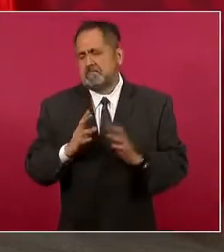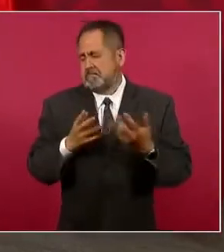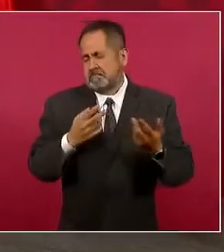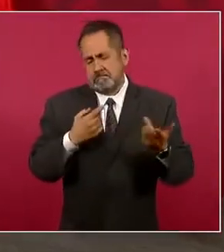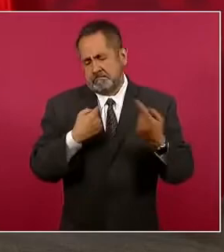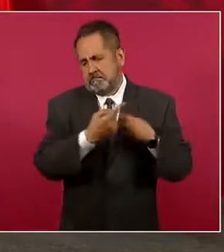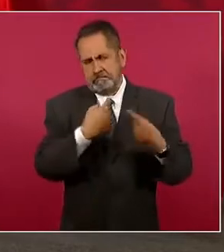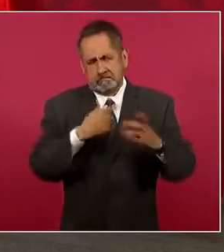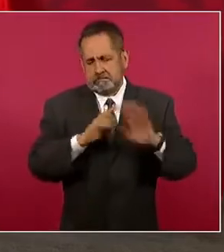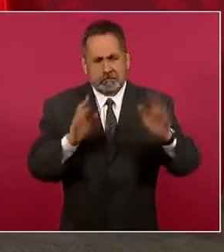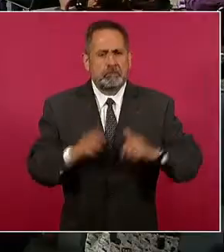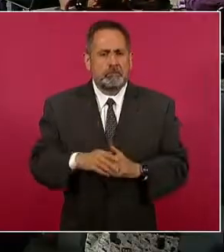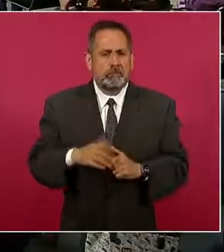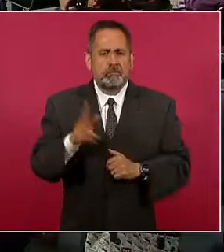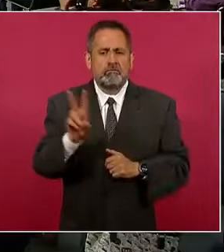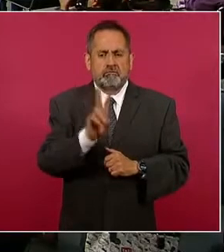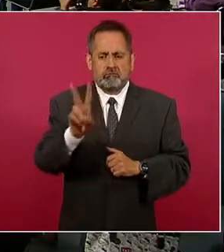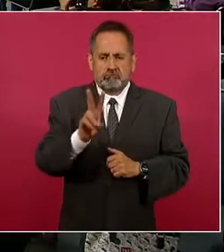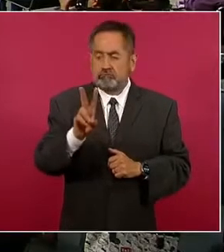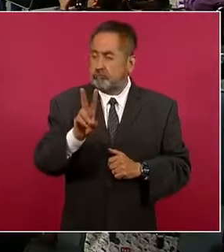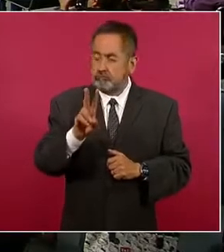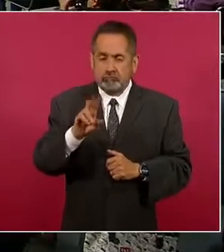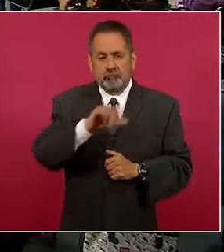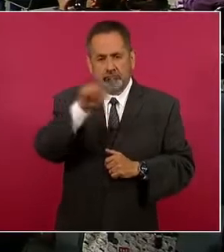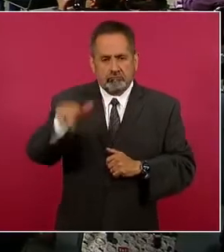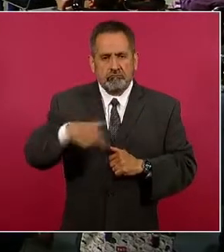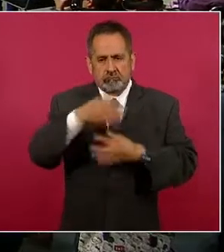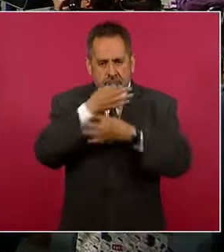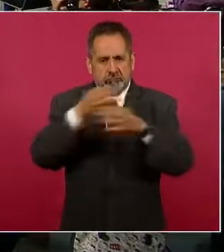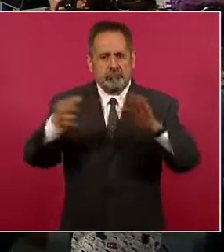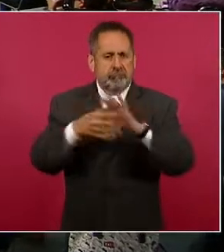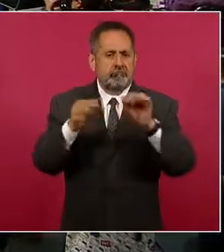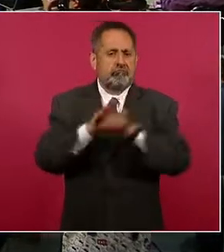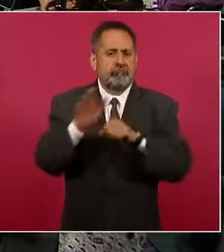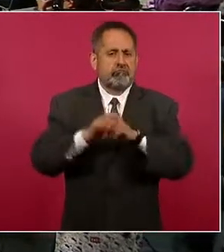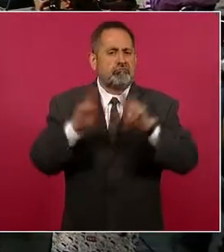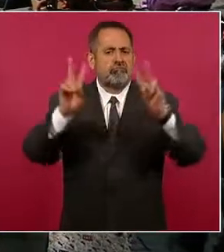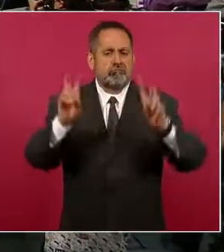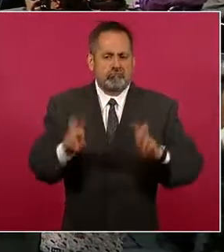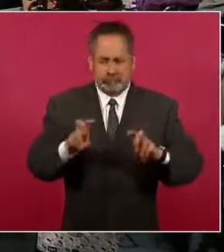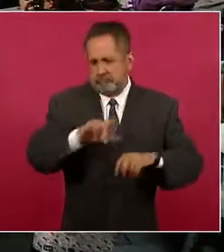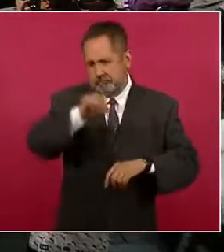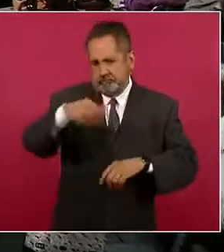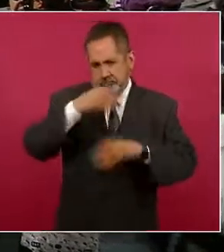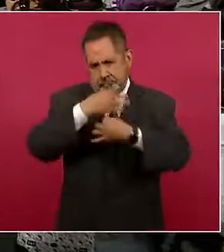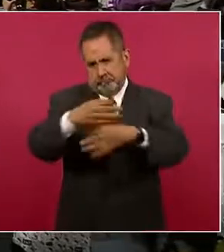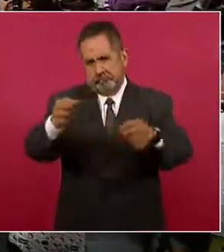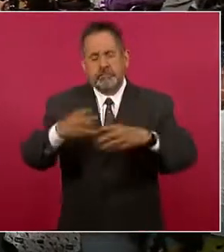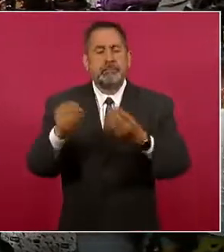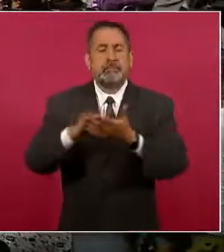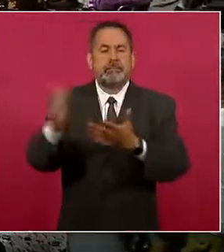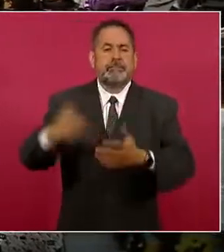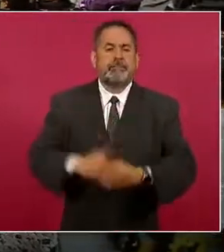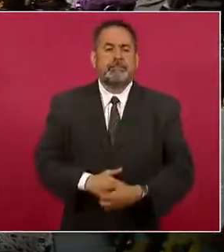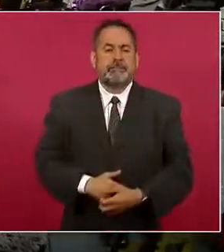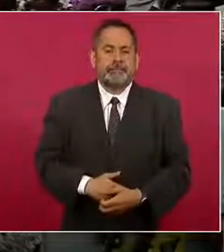el viernes ya les decimos qué se trató. Muchas gracias.